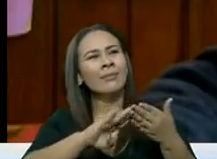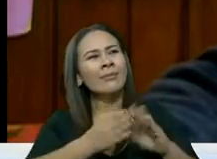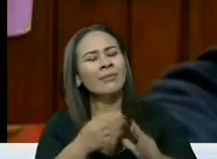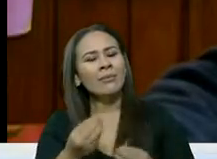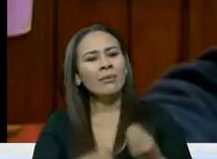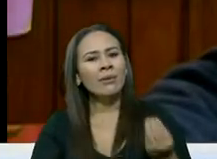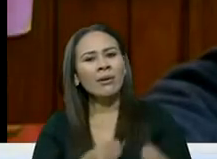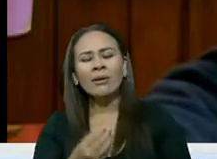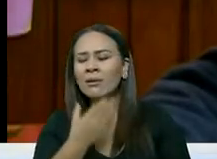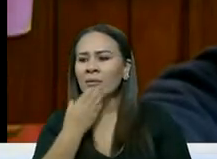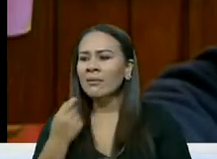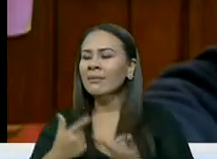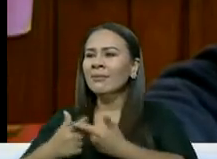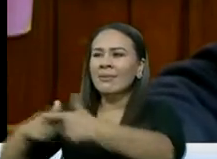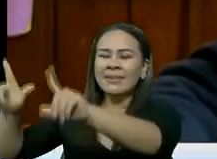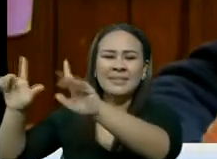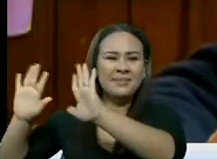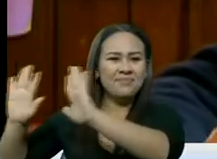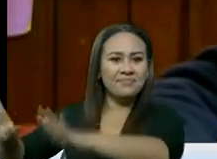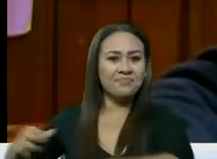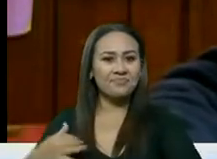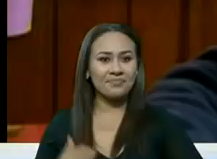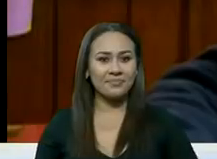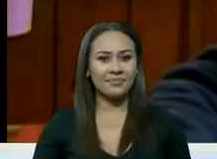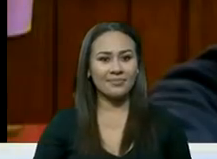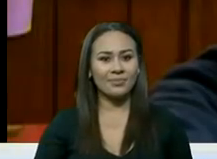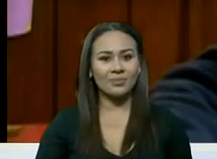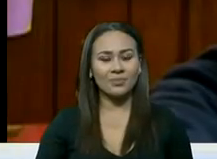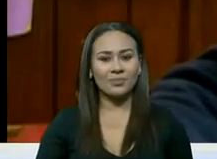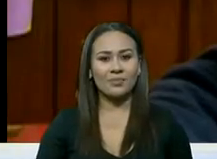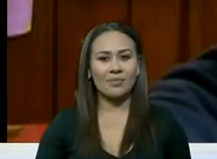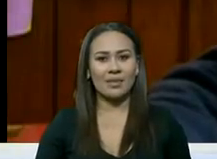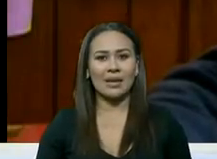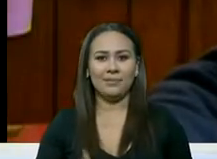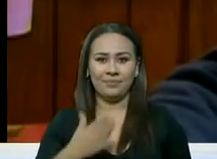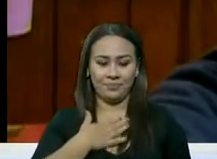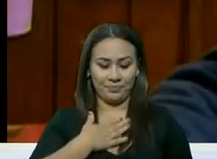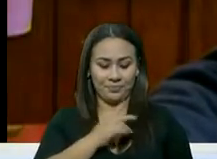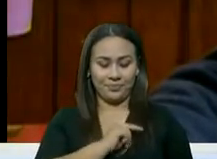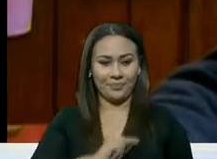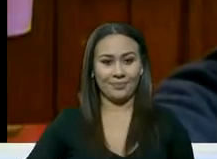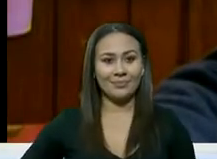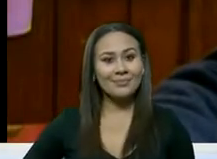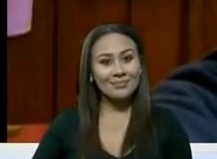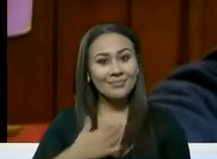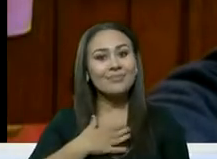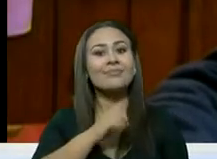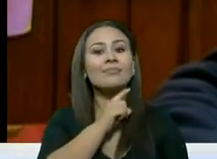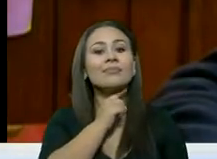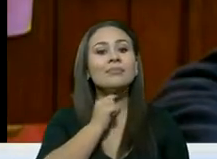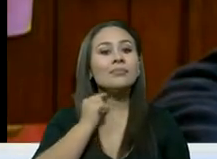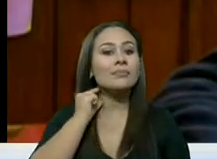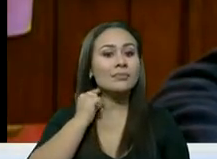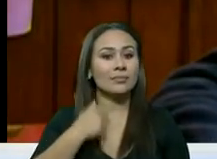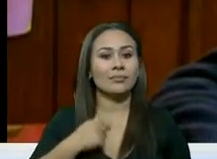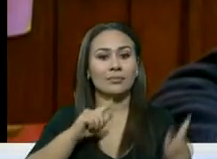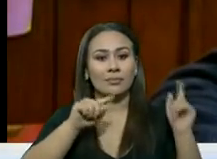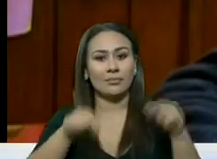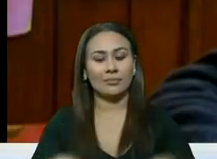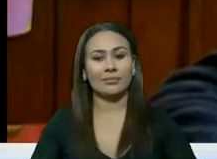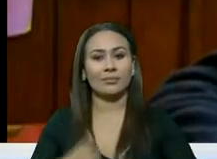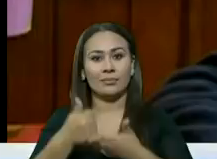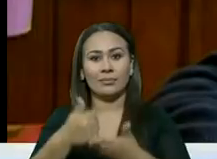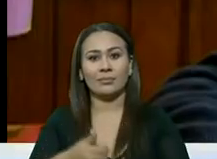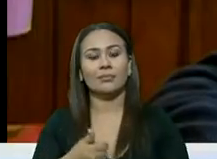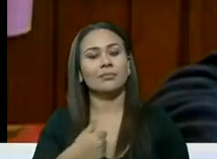de liberación, ha llegado a mi persona de manera especial, también porque me había encantado desde